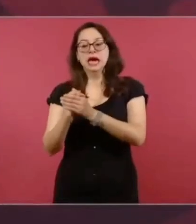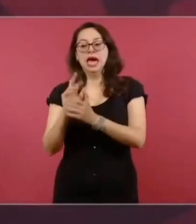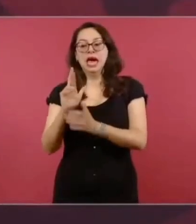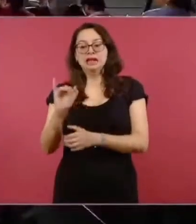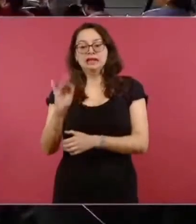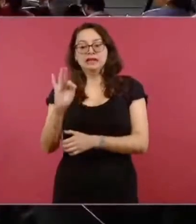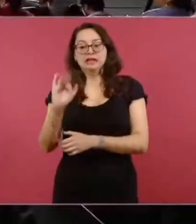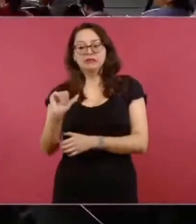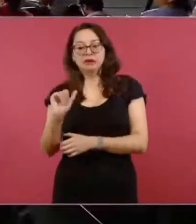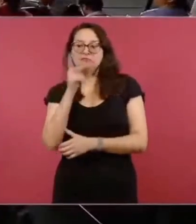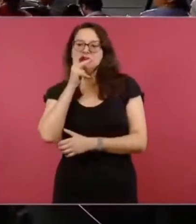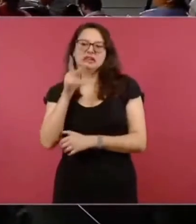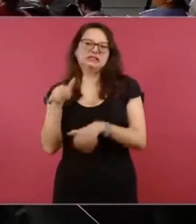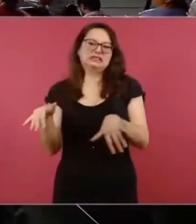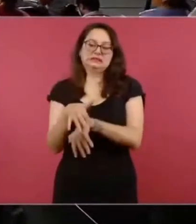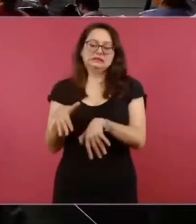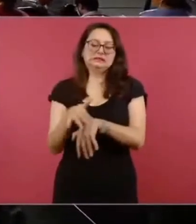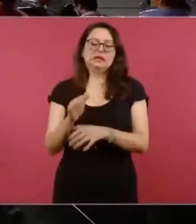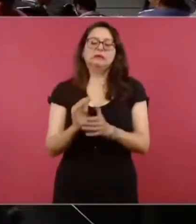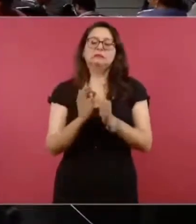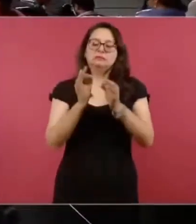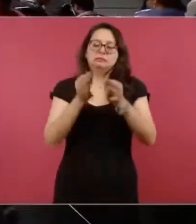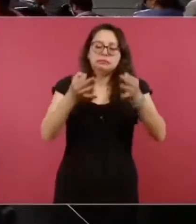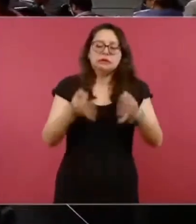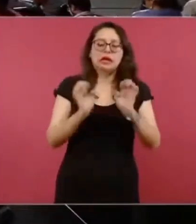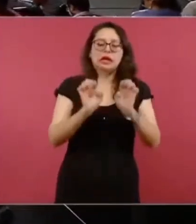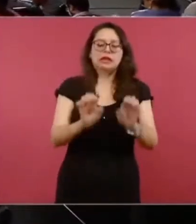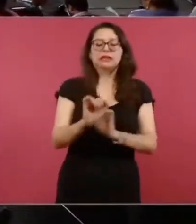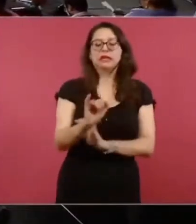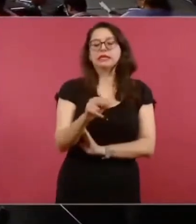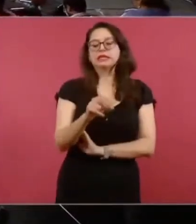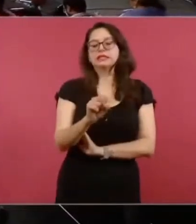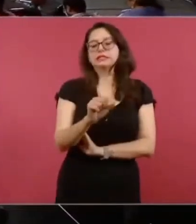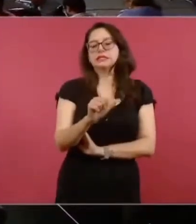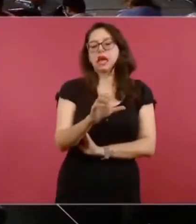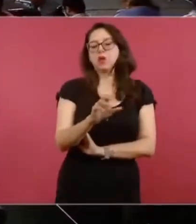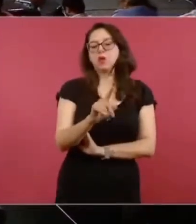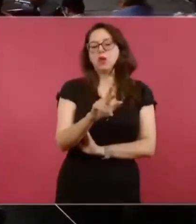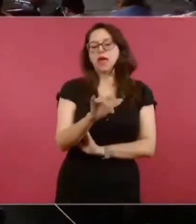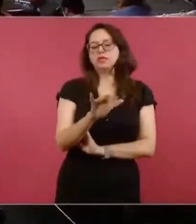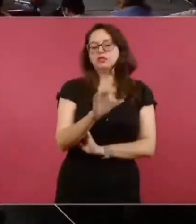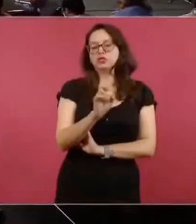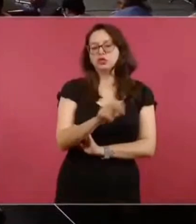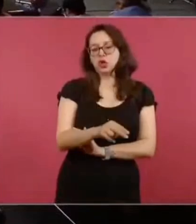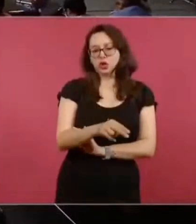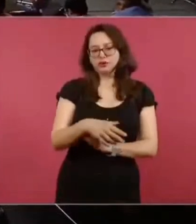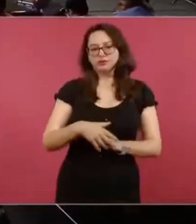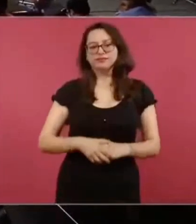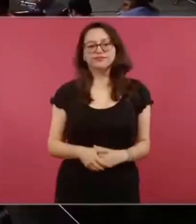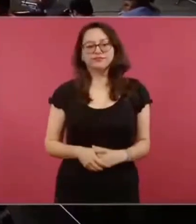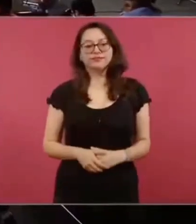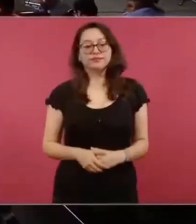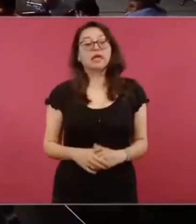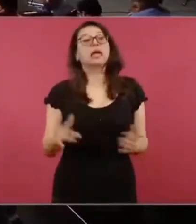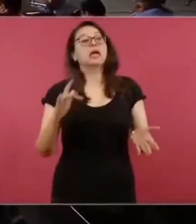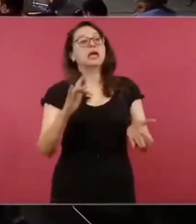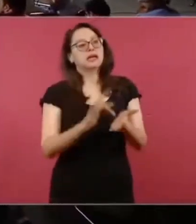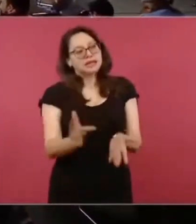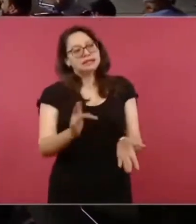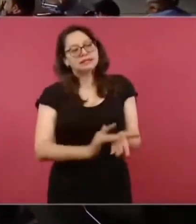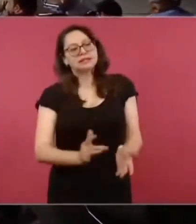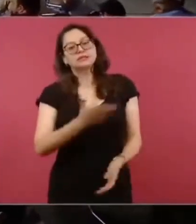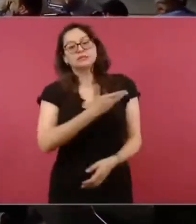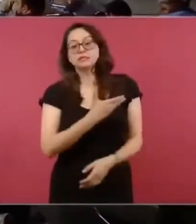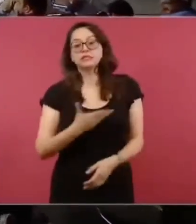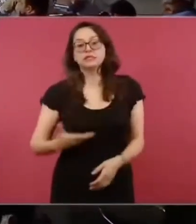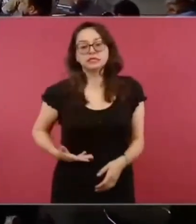Gracias, presidente. Soy Tania Damián de Ángulo 7. Preguntarle, en Puebla, el